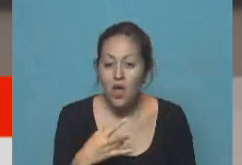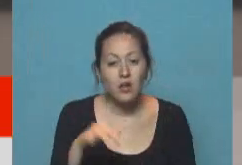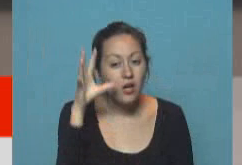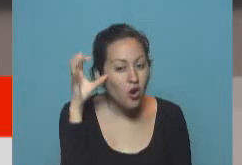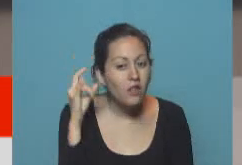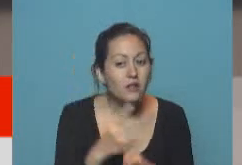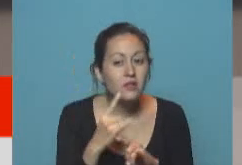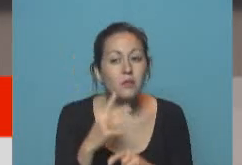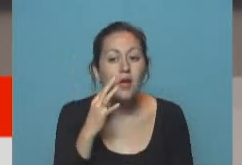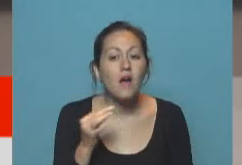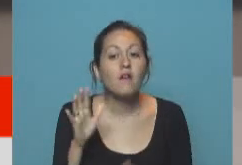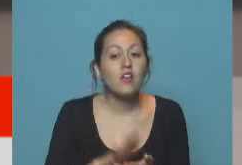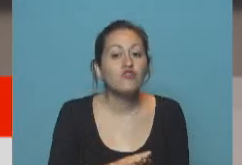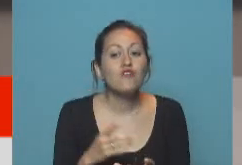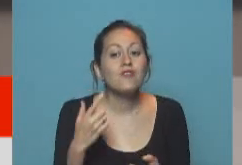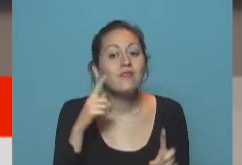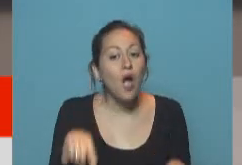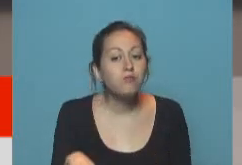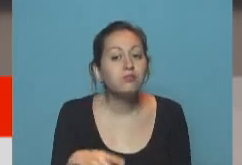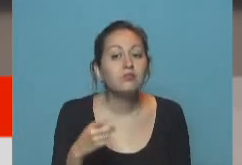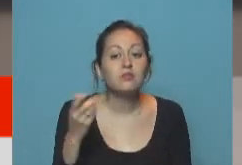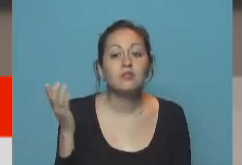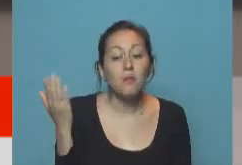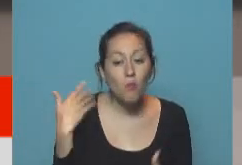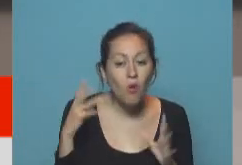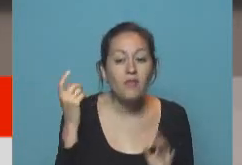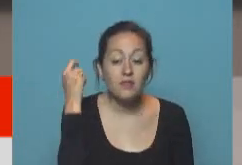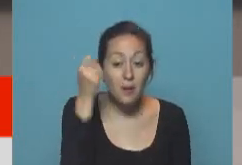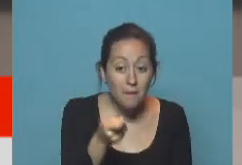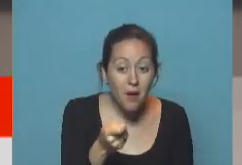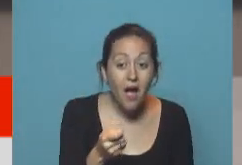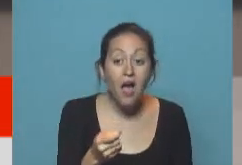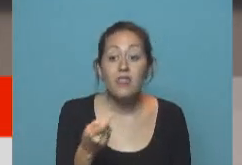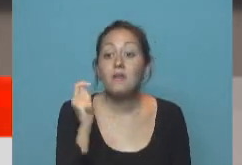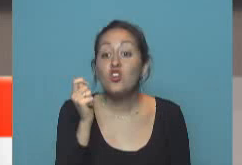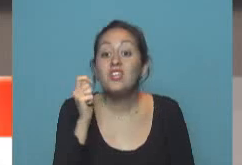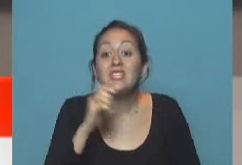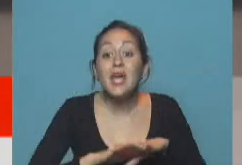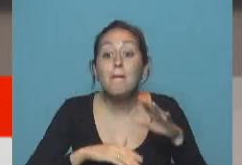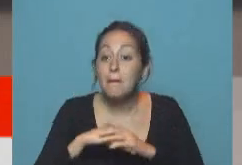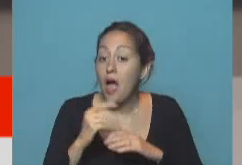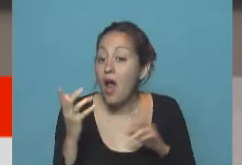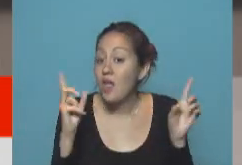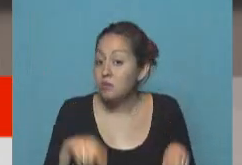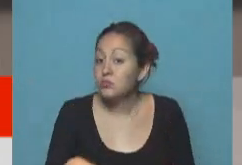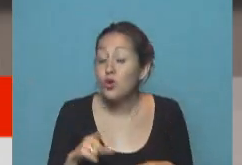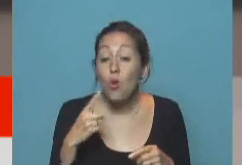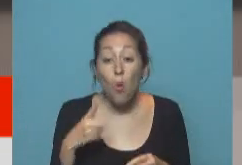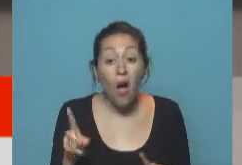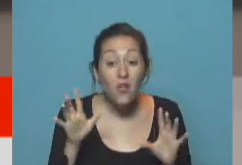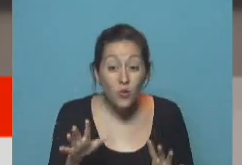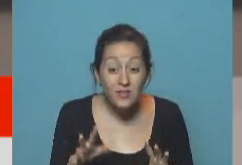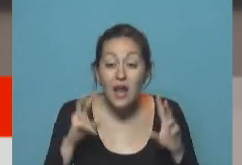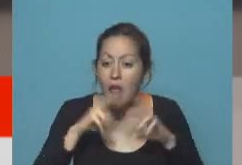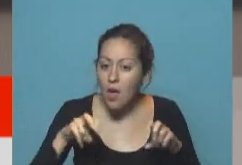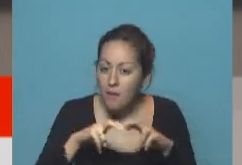habló de un delito de NN, es decir, un delito, si lo hubo, sin un autor identificado. Por lo tanto, cuando pasa esto, la